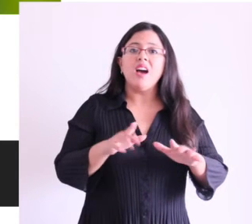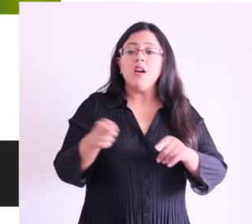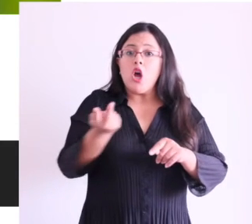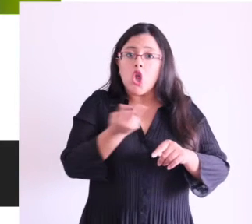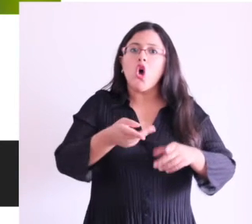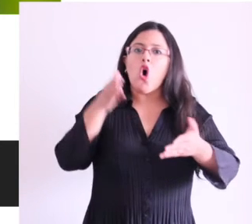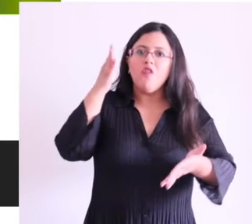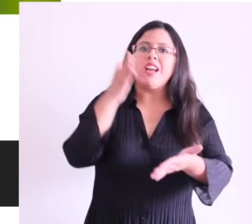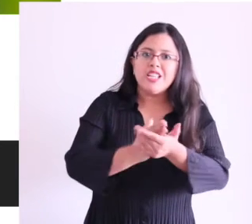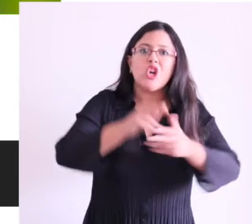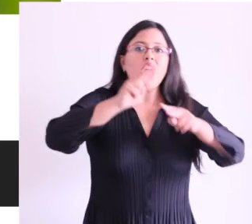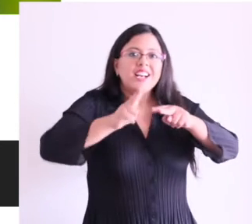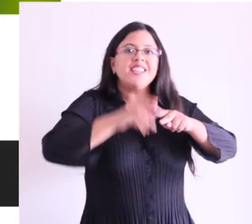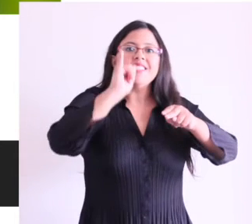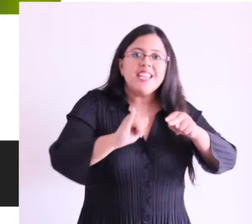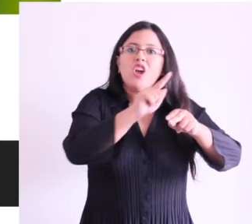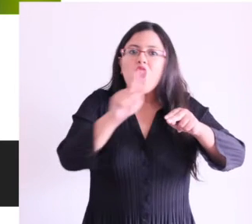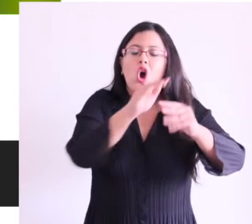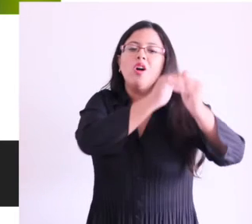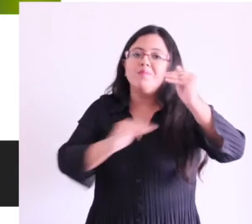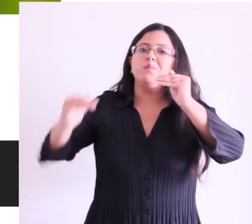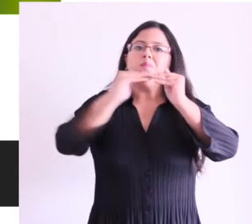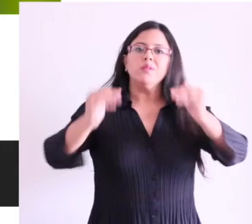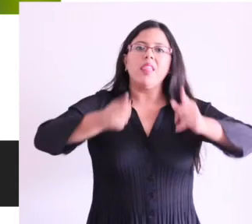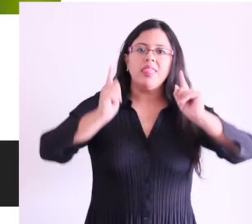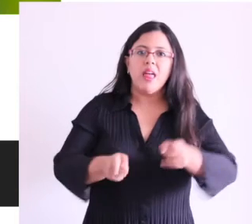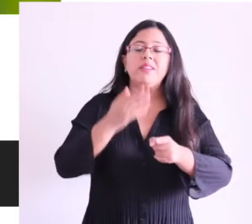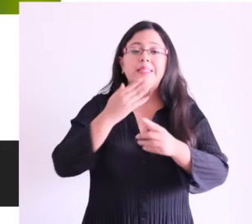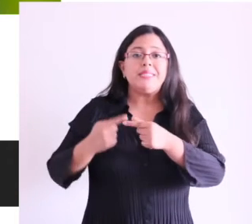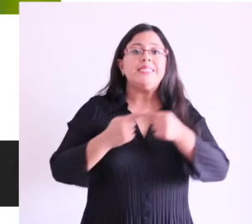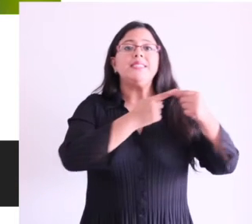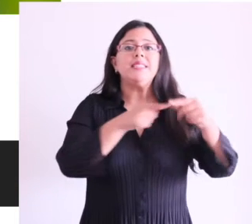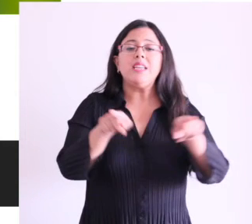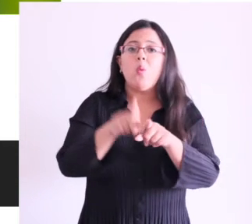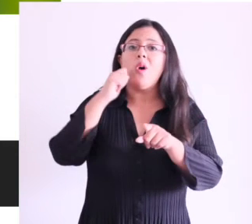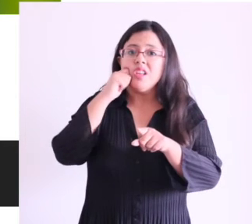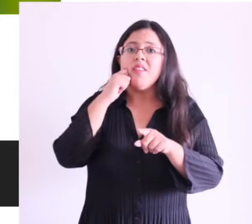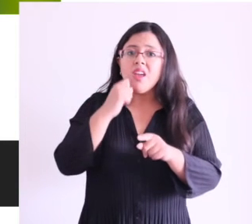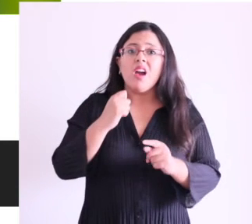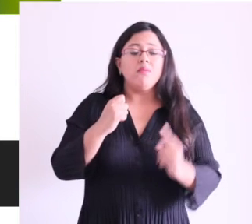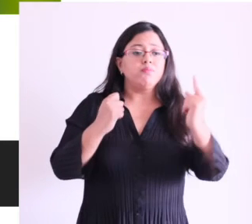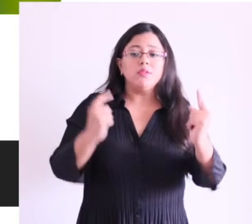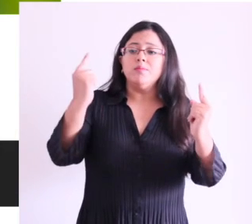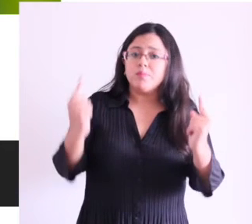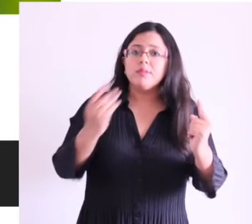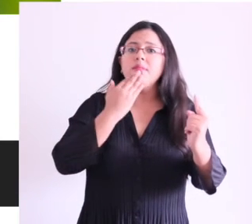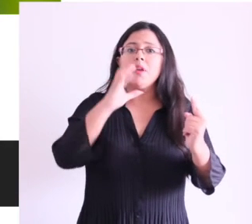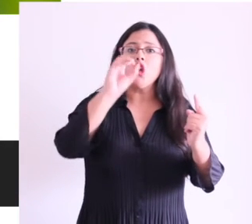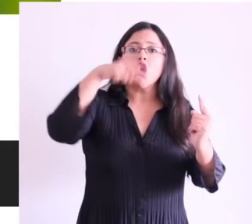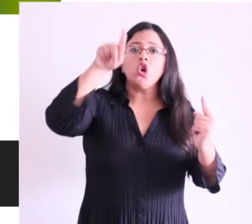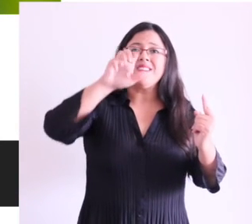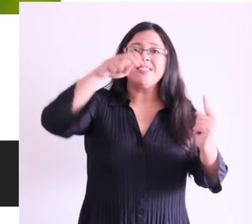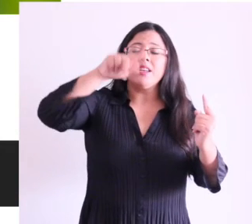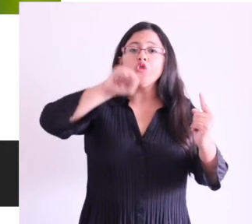o no hacer alguna cosa que se mira como equivalente. Es principal también, ya que subsiste por sí solo, y es consensual